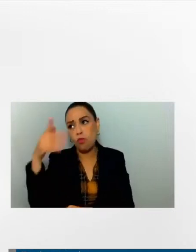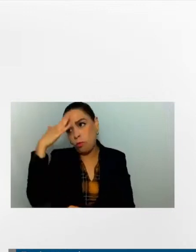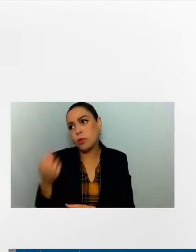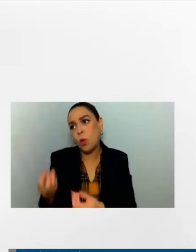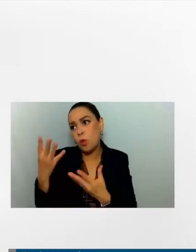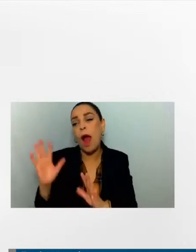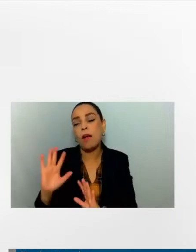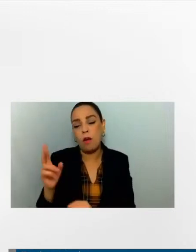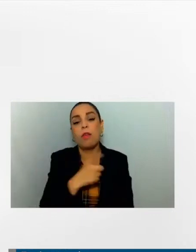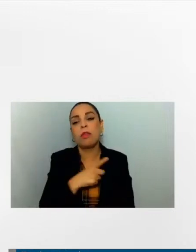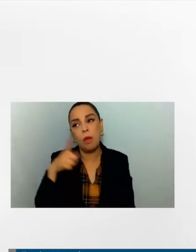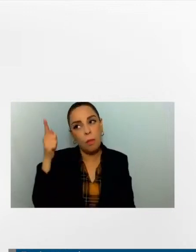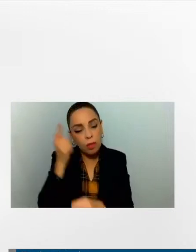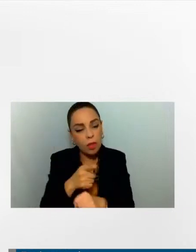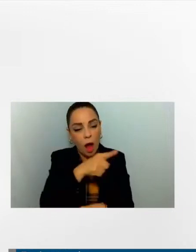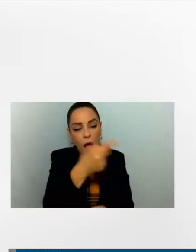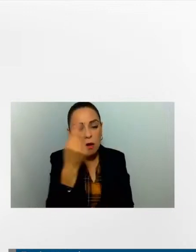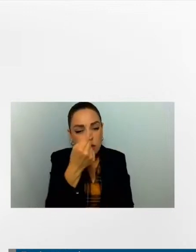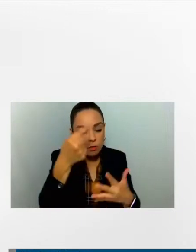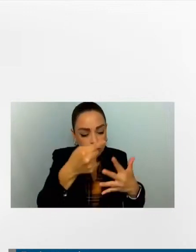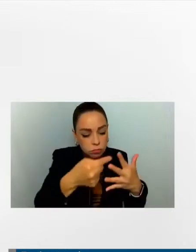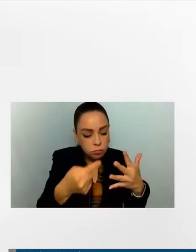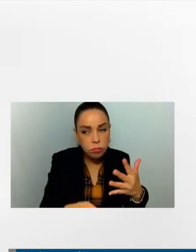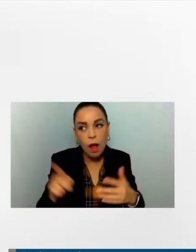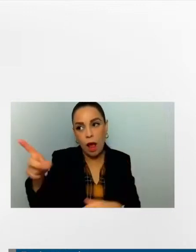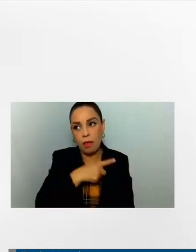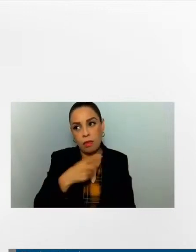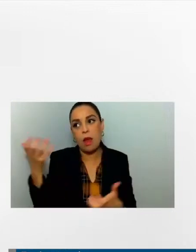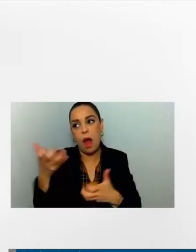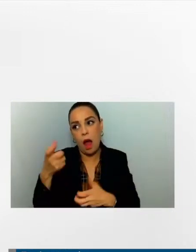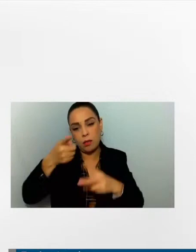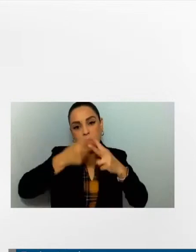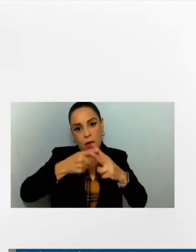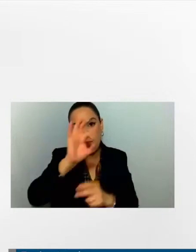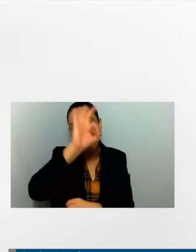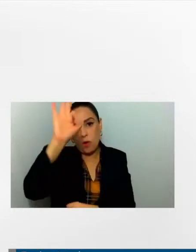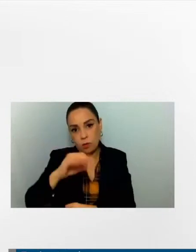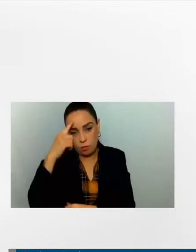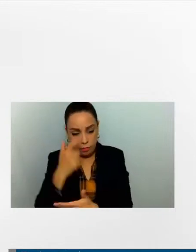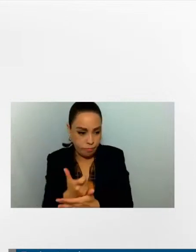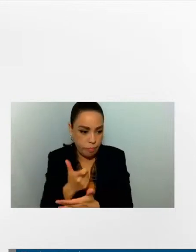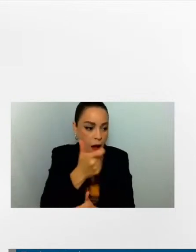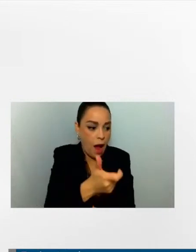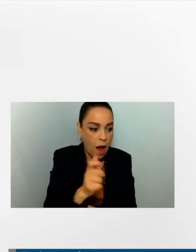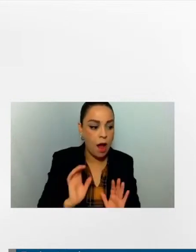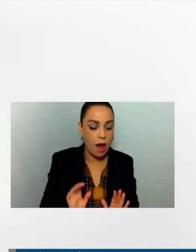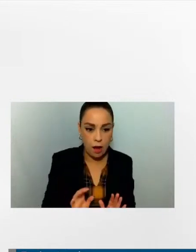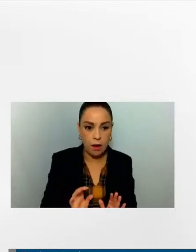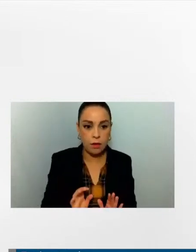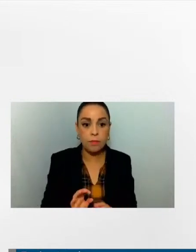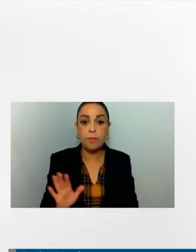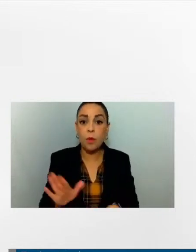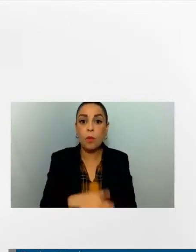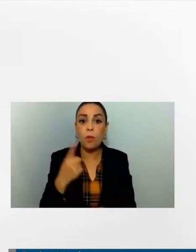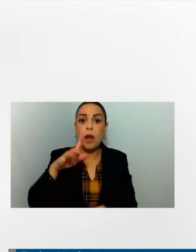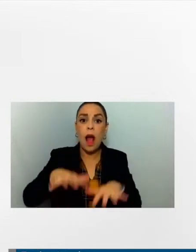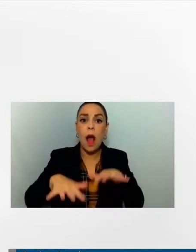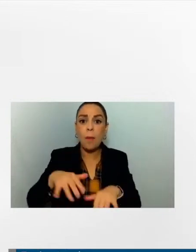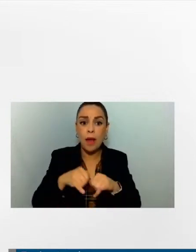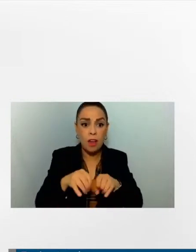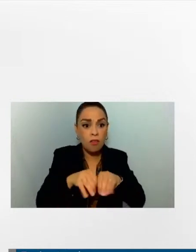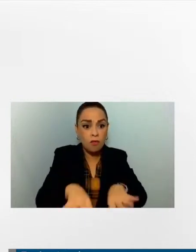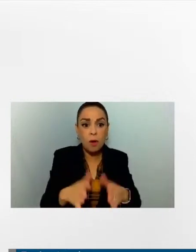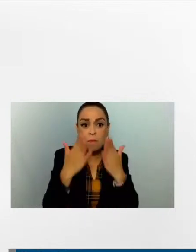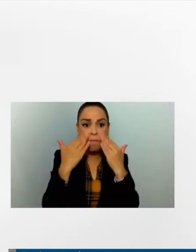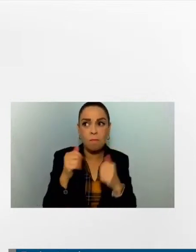realidad y que a veces es algo que creo que en los juicios no, pues a los jueces y las juezas ni siquiera les llega la información, ¿no? Porque ahí hay